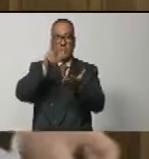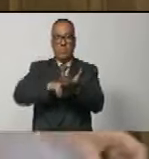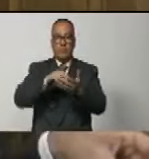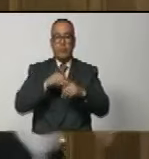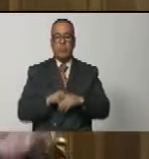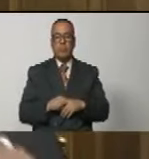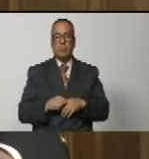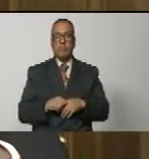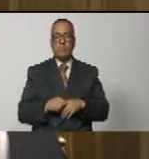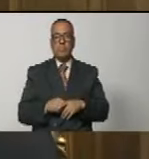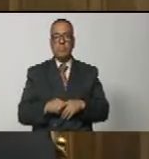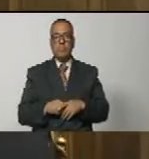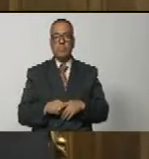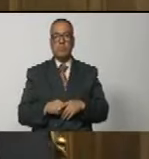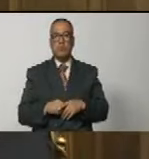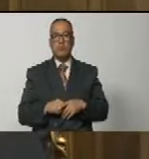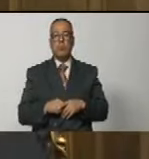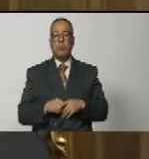aprobado.